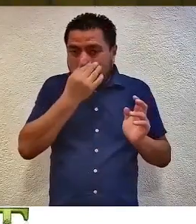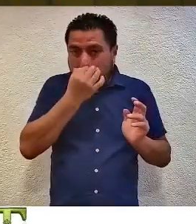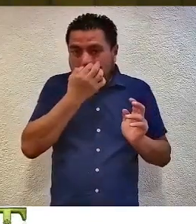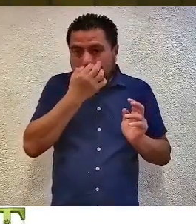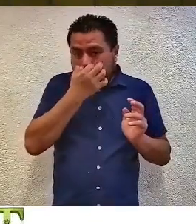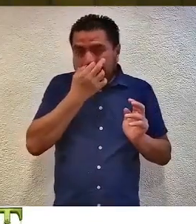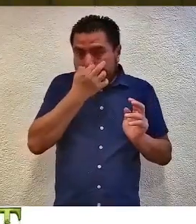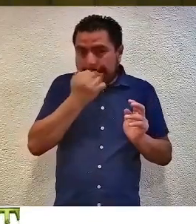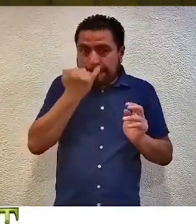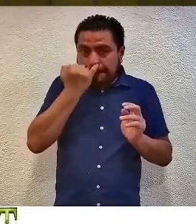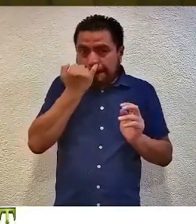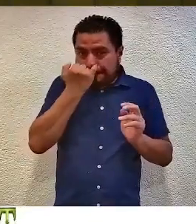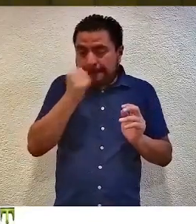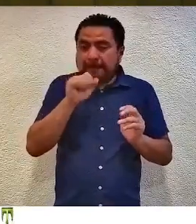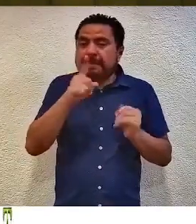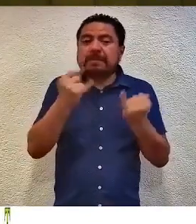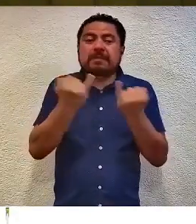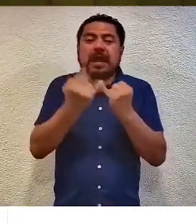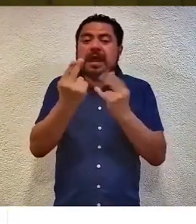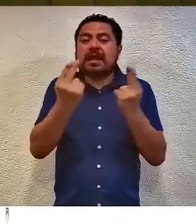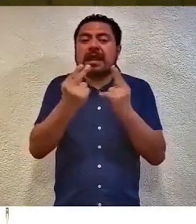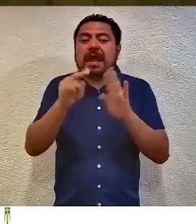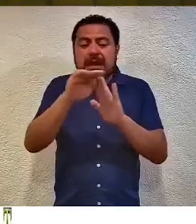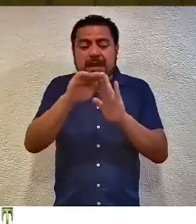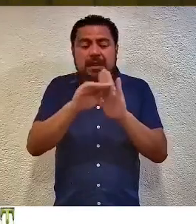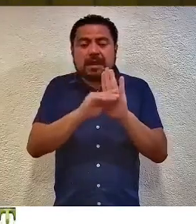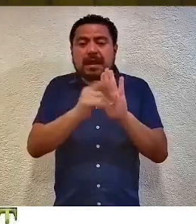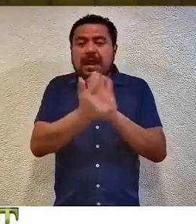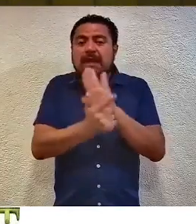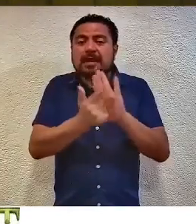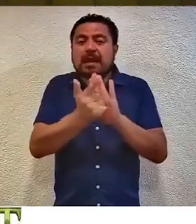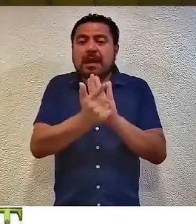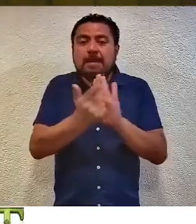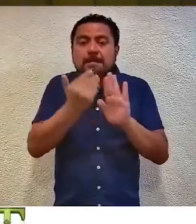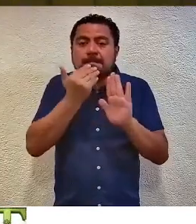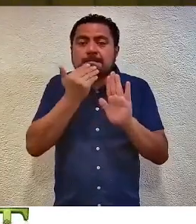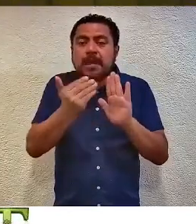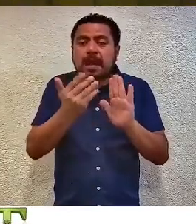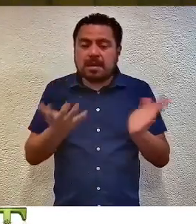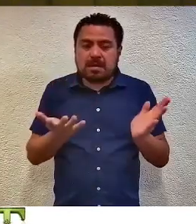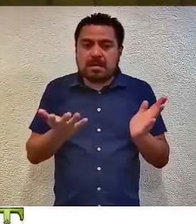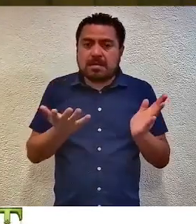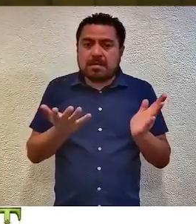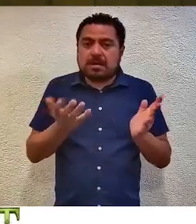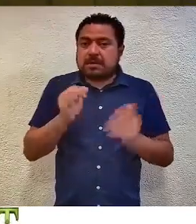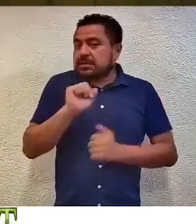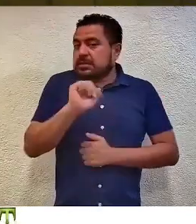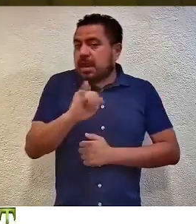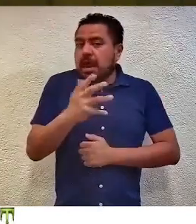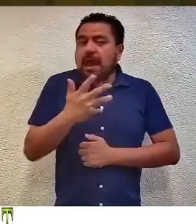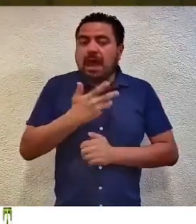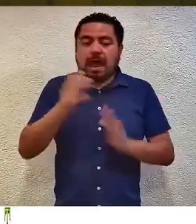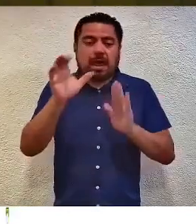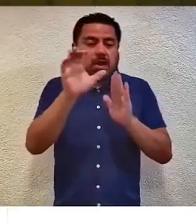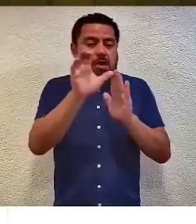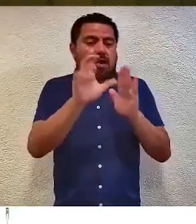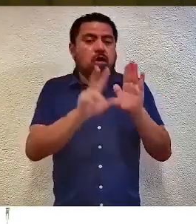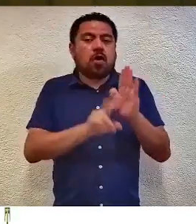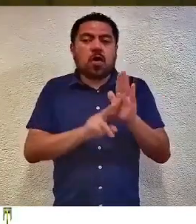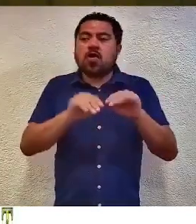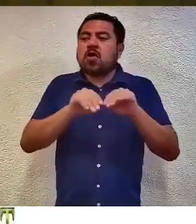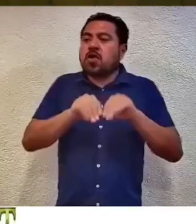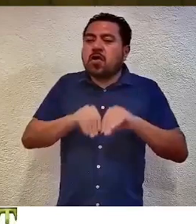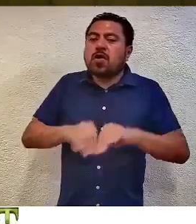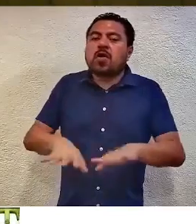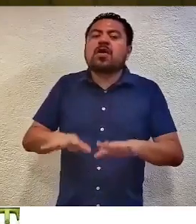cumplió también con los requisitos legales administrativos para hacerlo. Es decir, si hay una convocatoria, si hay un